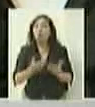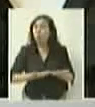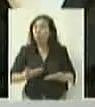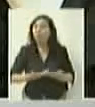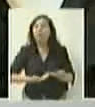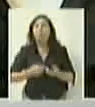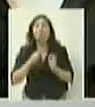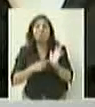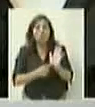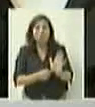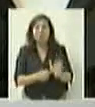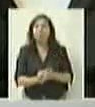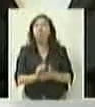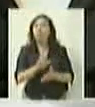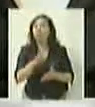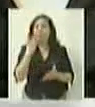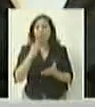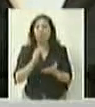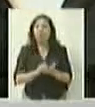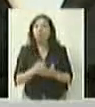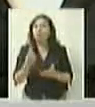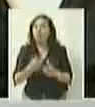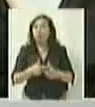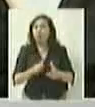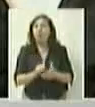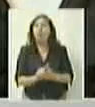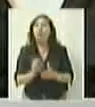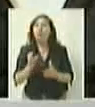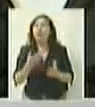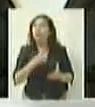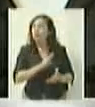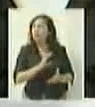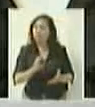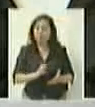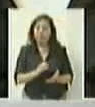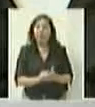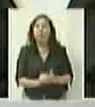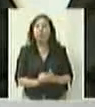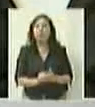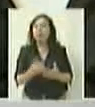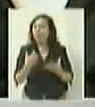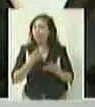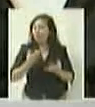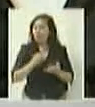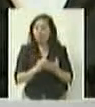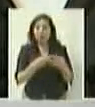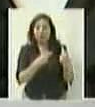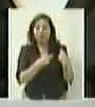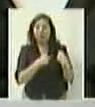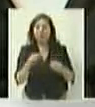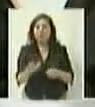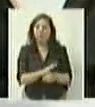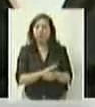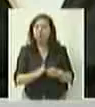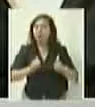de publicidad, cuando saben perfectamente ustedes que, en primer lugar, en el canal del Estado tiene como función